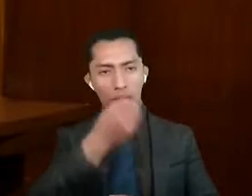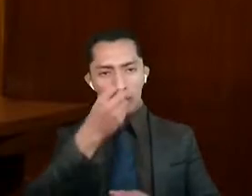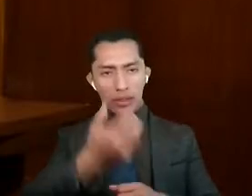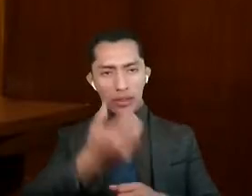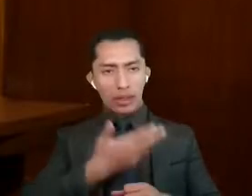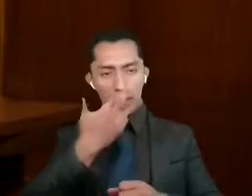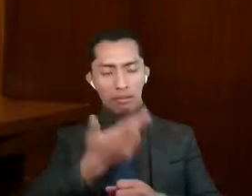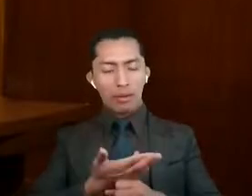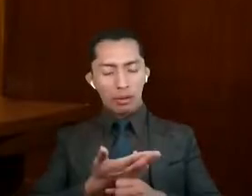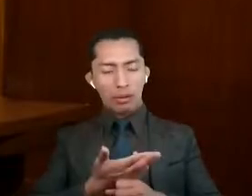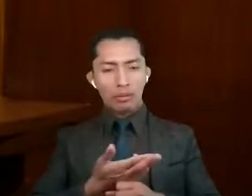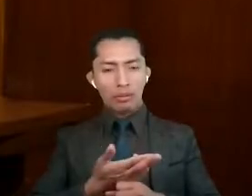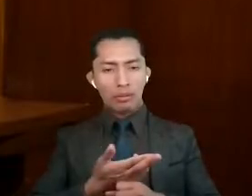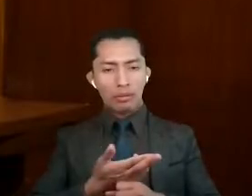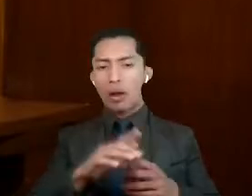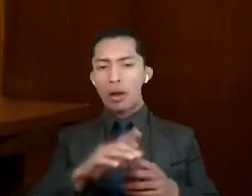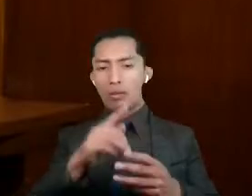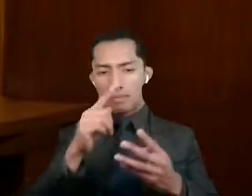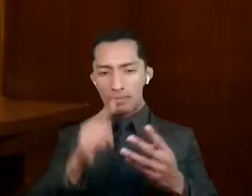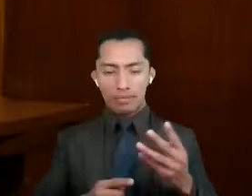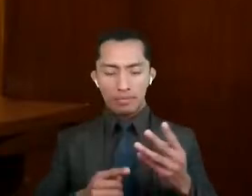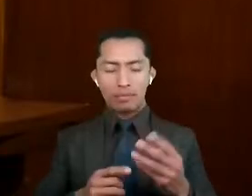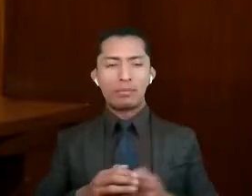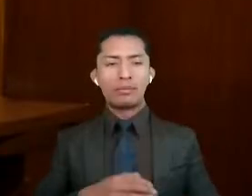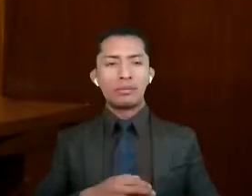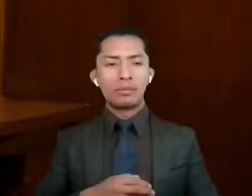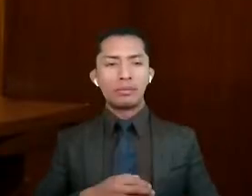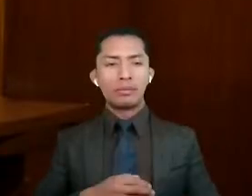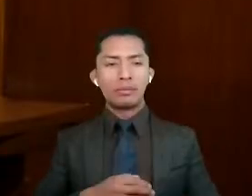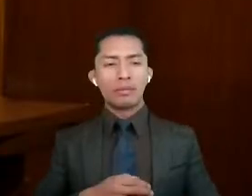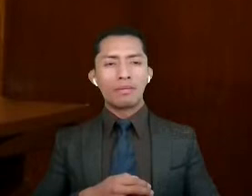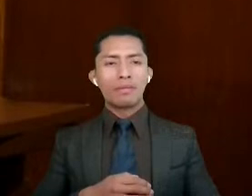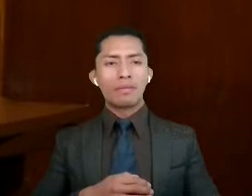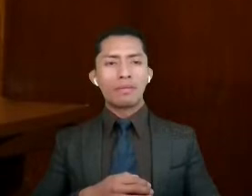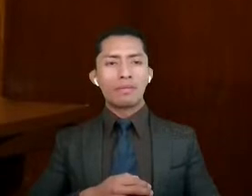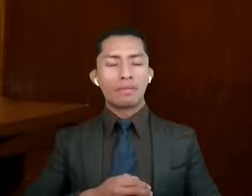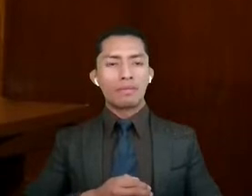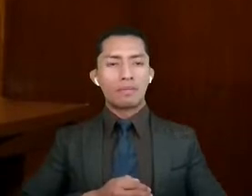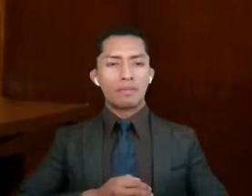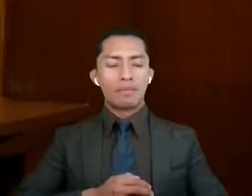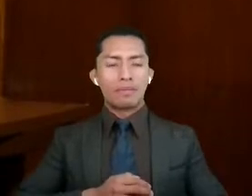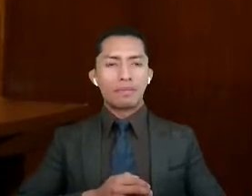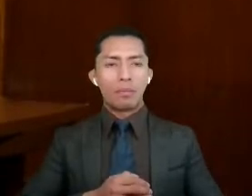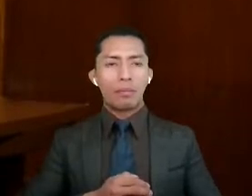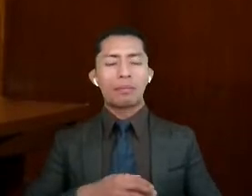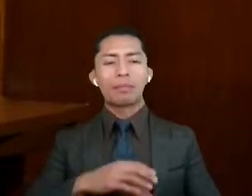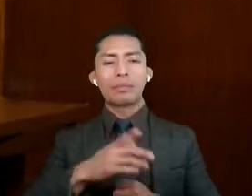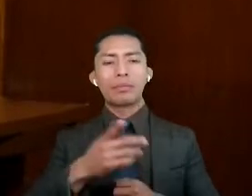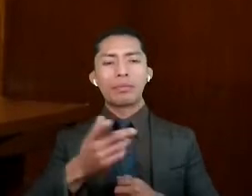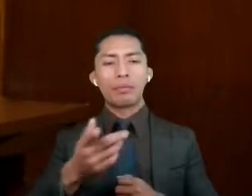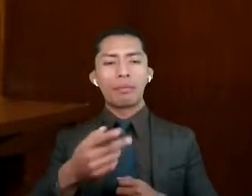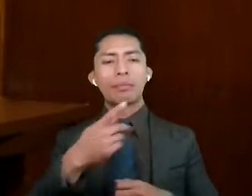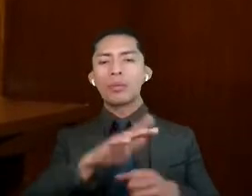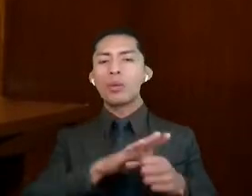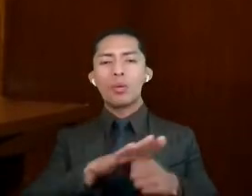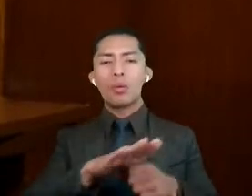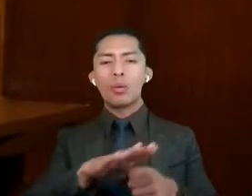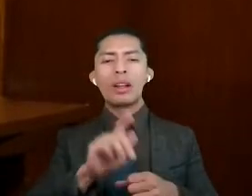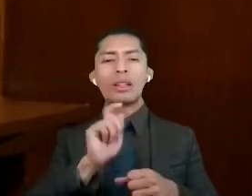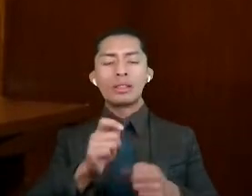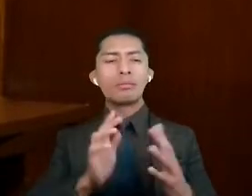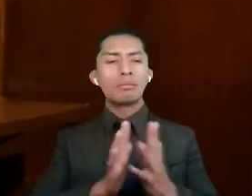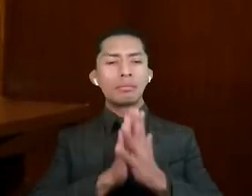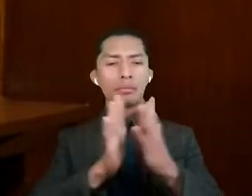usted las siguientes preguntas. ¿Cuál será y cuál es y seguirá siendo la participación del Estado